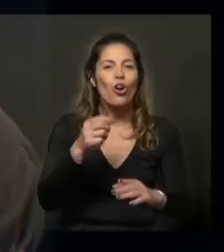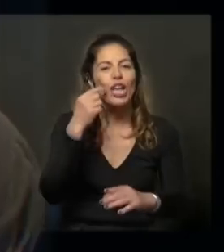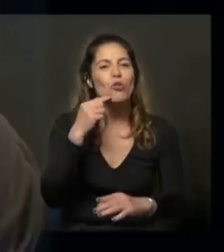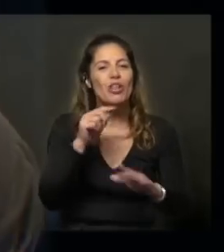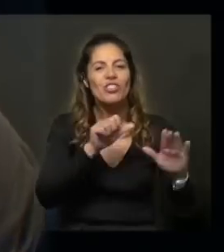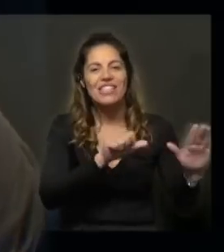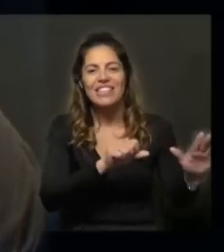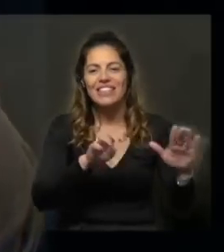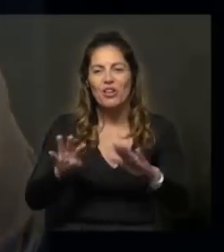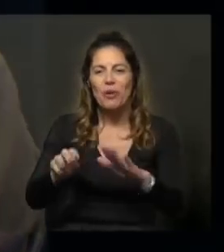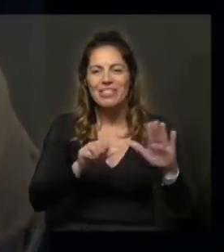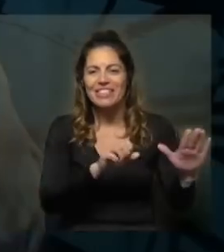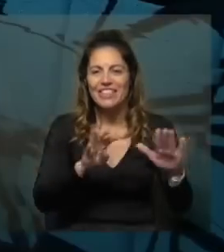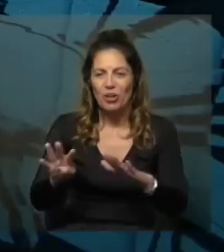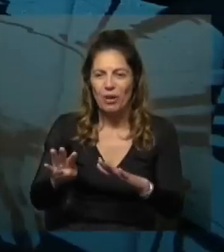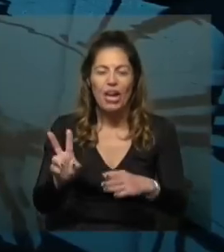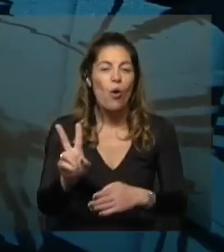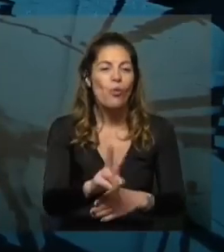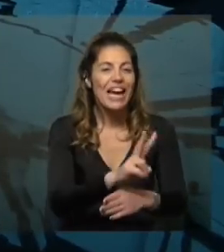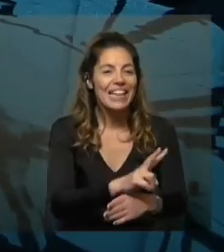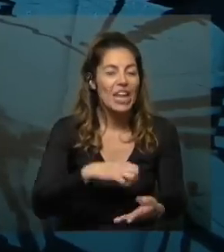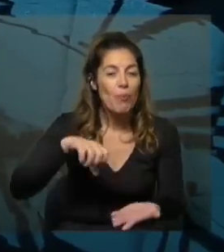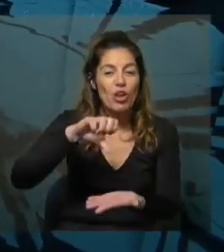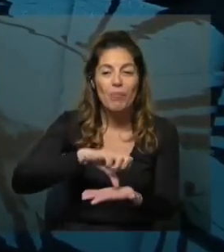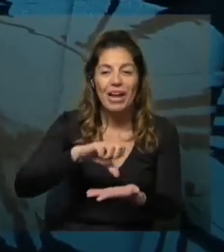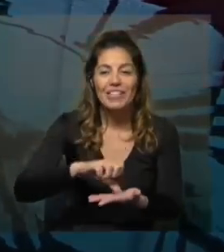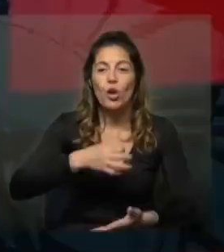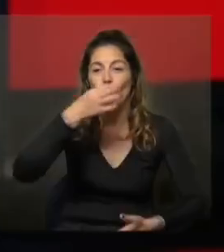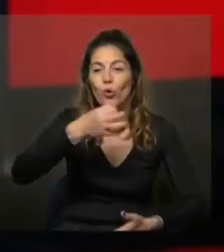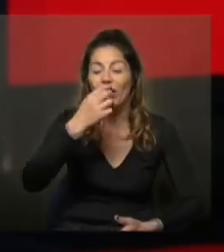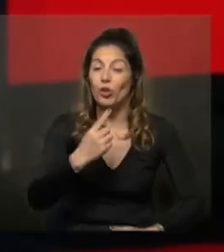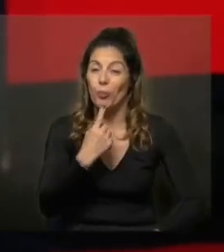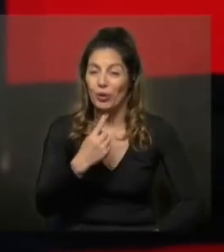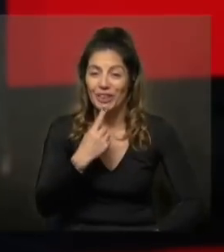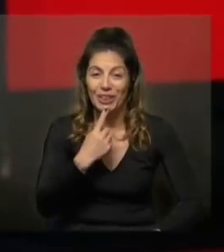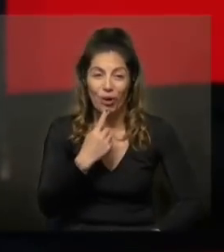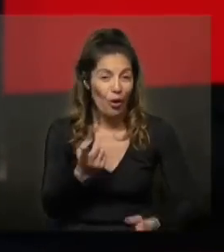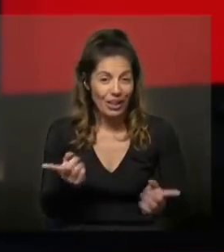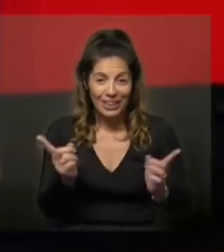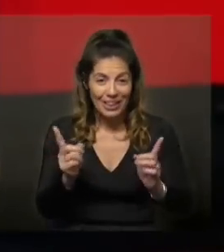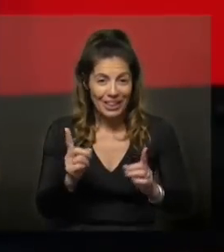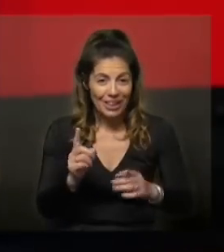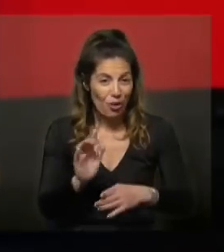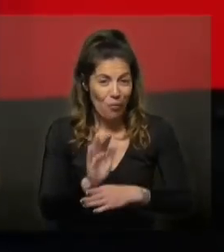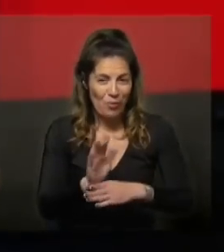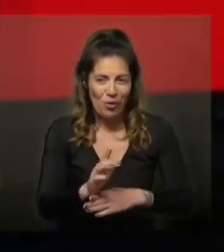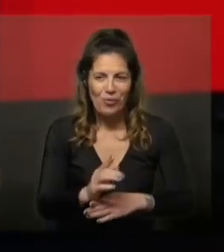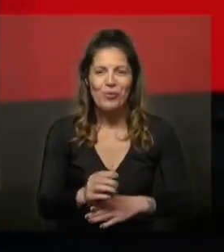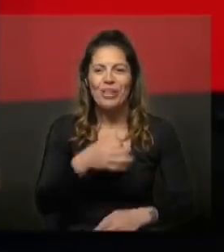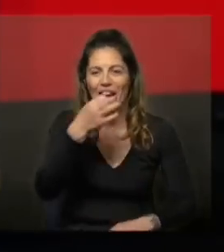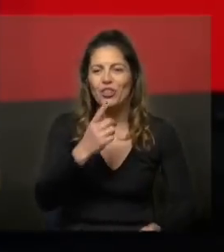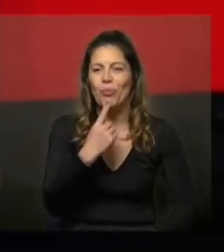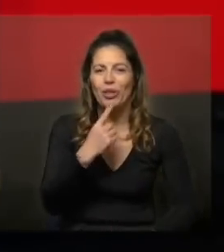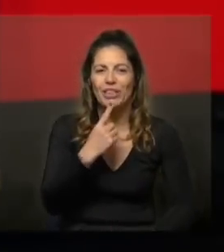hicimos una gira por el país con actos políticos pero tal cual como si fueran actos políticos y hubo un departamento Donde había